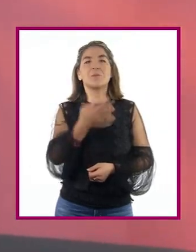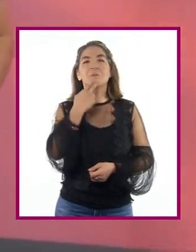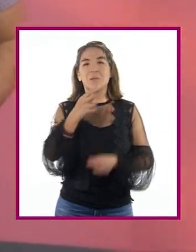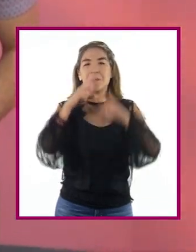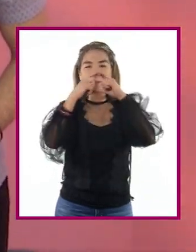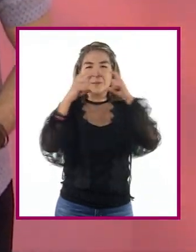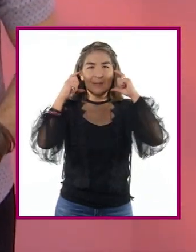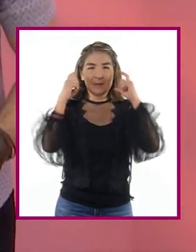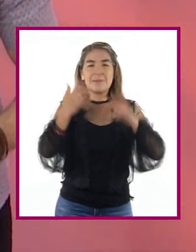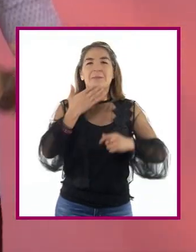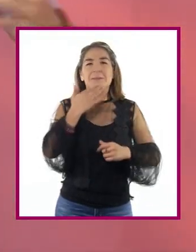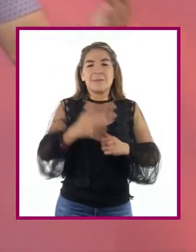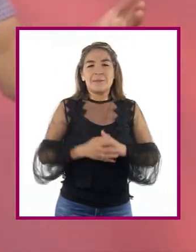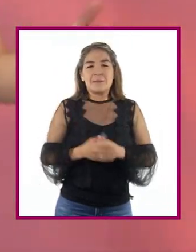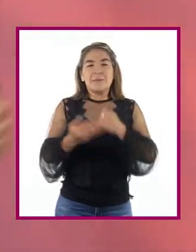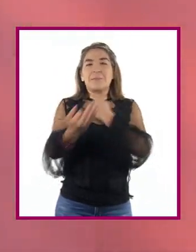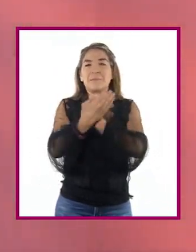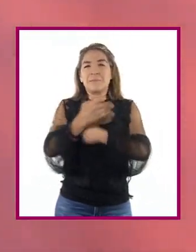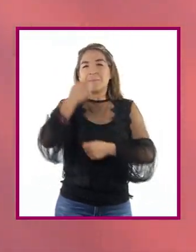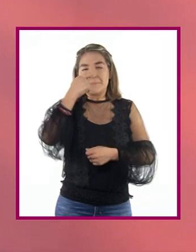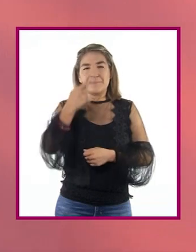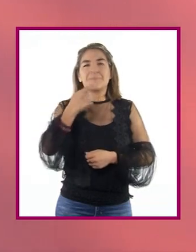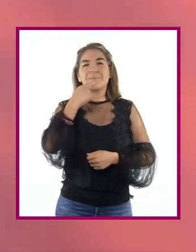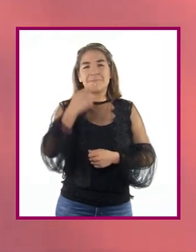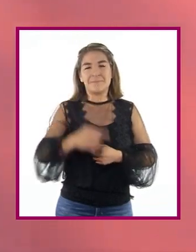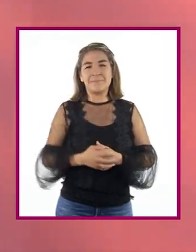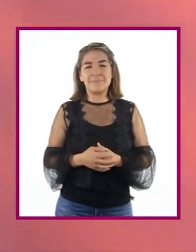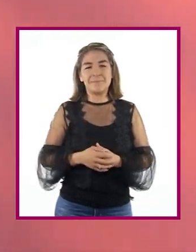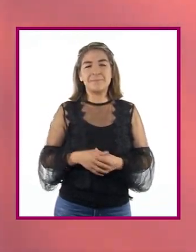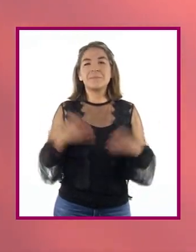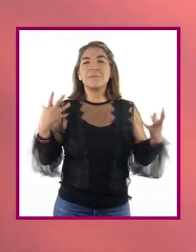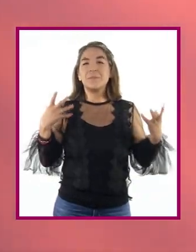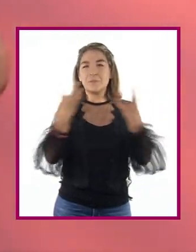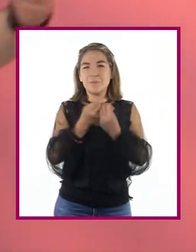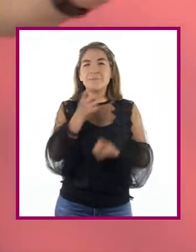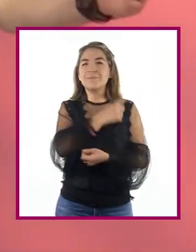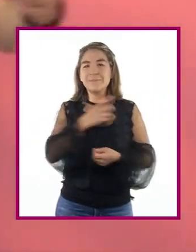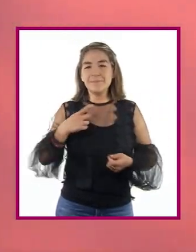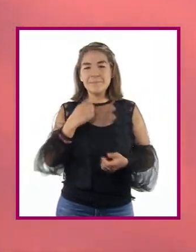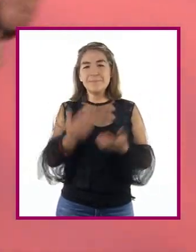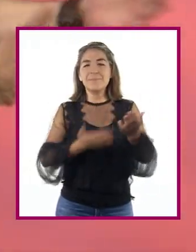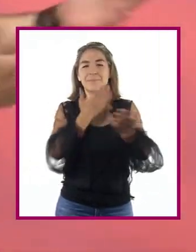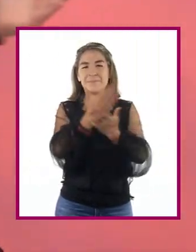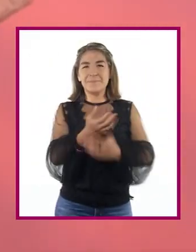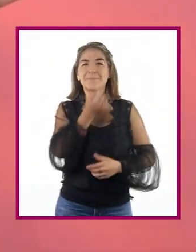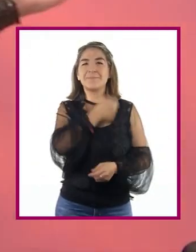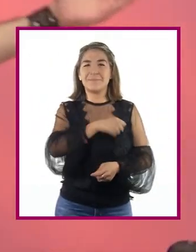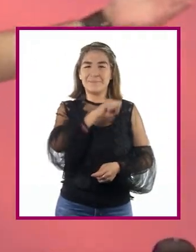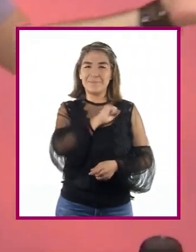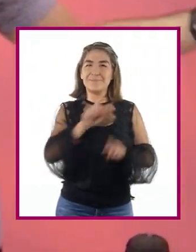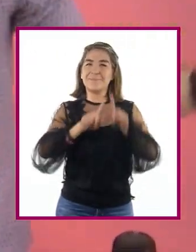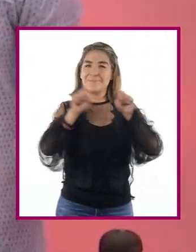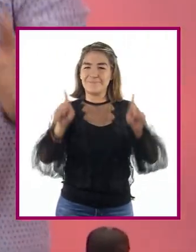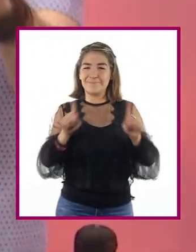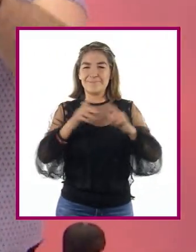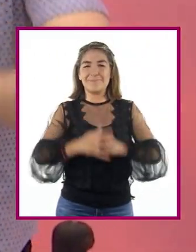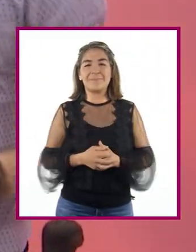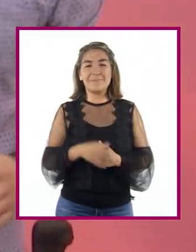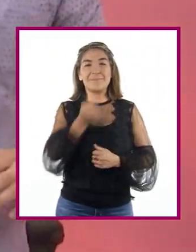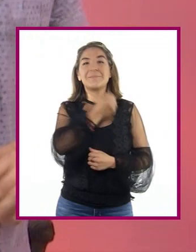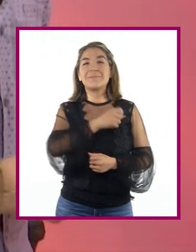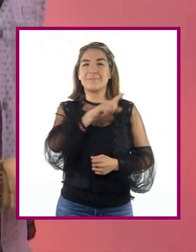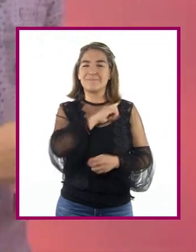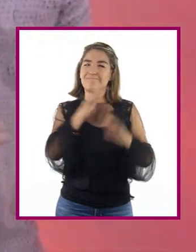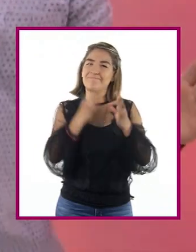el cubrebocas adecuadamente de forma que proteja nariz y boca. Y aunque juntos, guardar y pedir la sana distancia. La salud